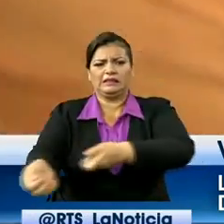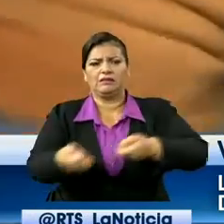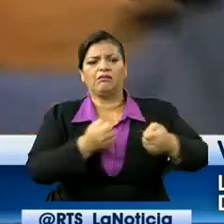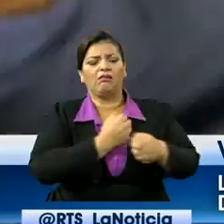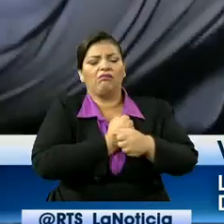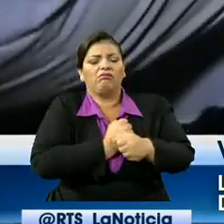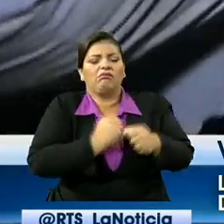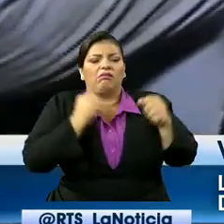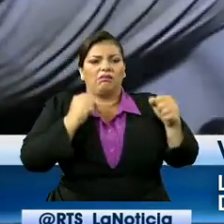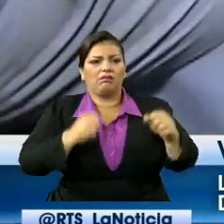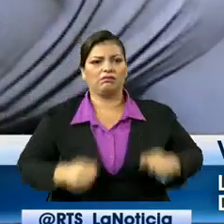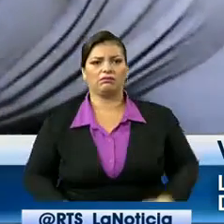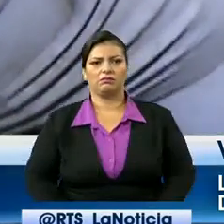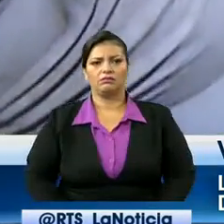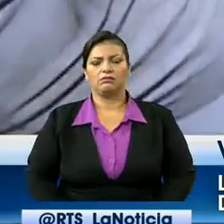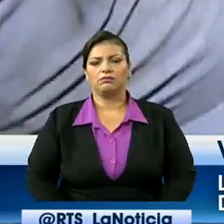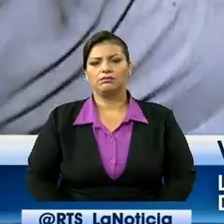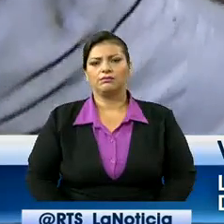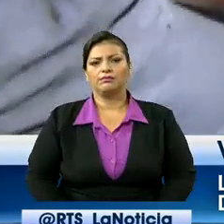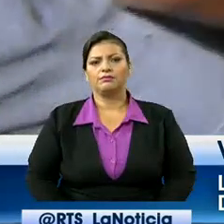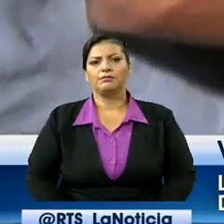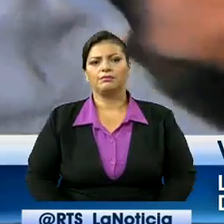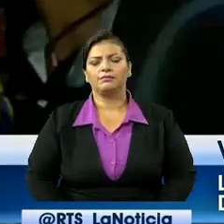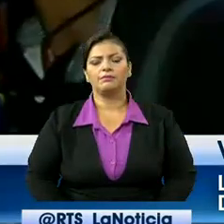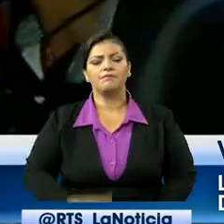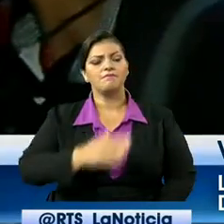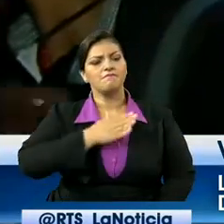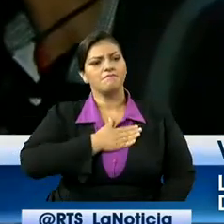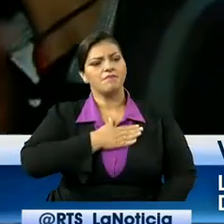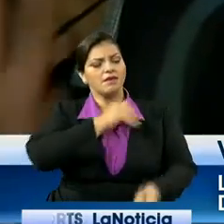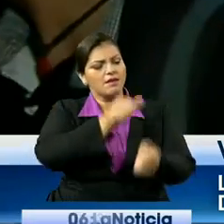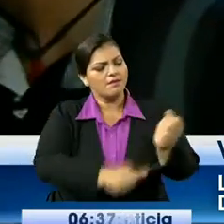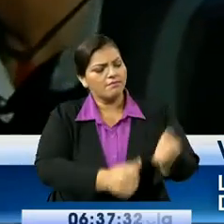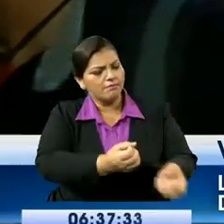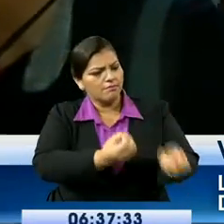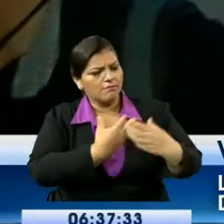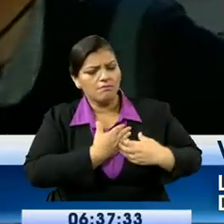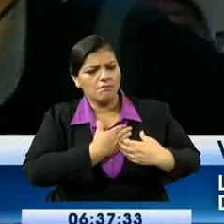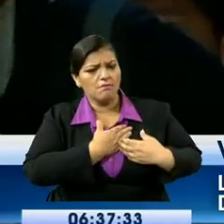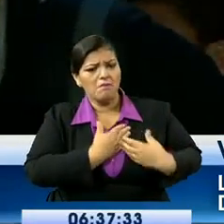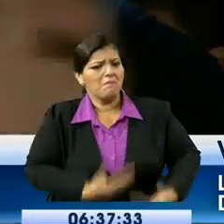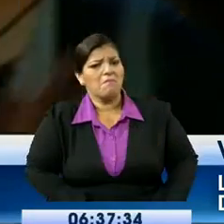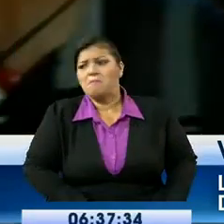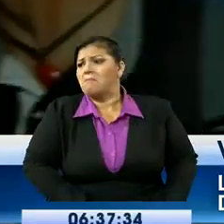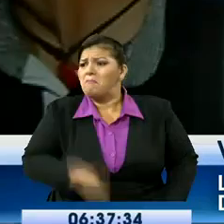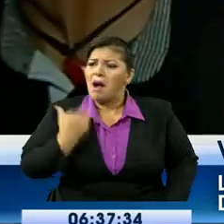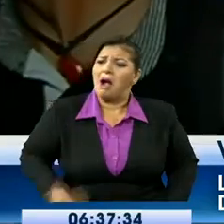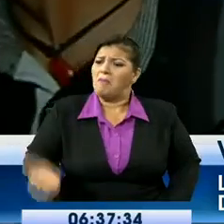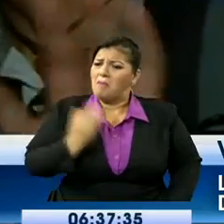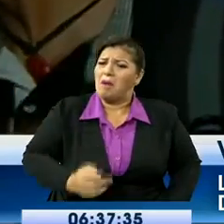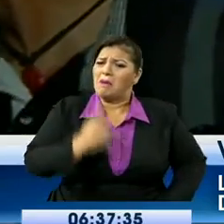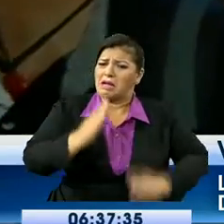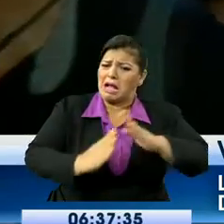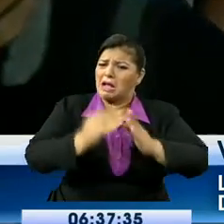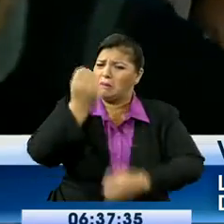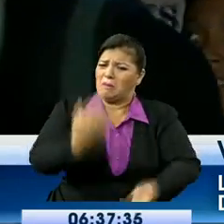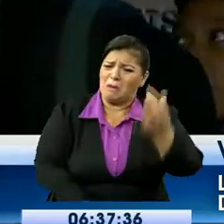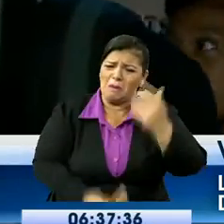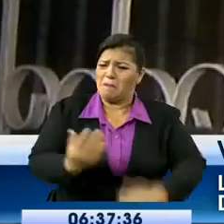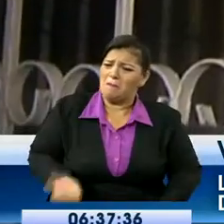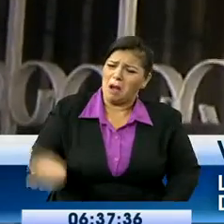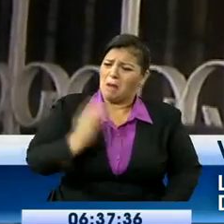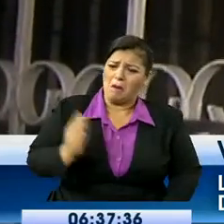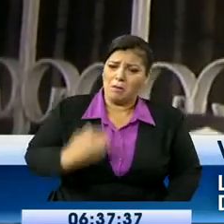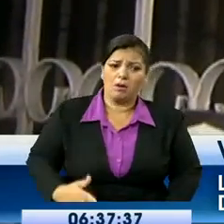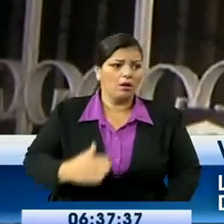contarlo. Cuando hizo humo fue que mi hermano me dice, sale, sale, que se está incendiando. Yo saqué a mis 3 hijos porque estaban con ellos 3 nada más.